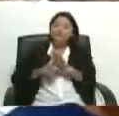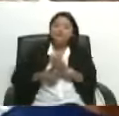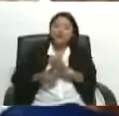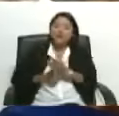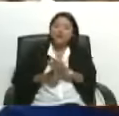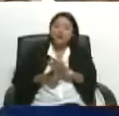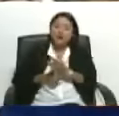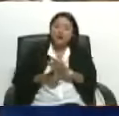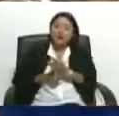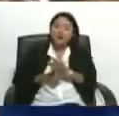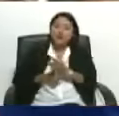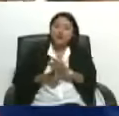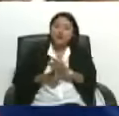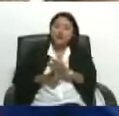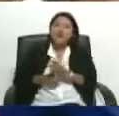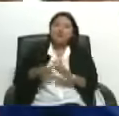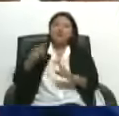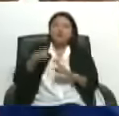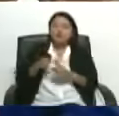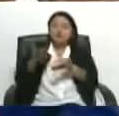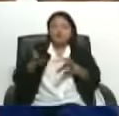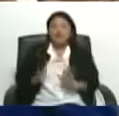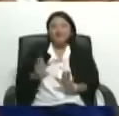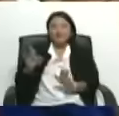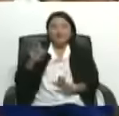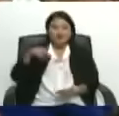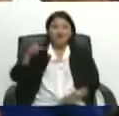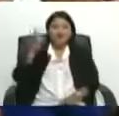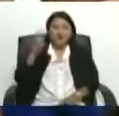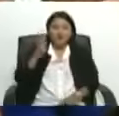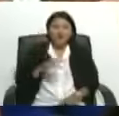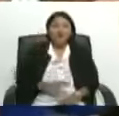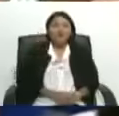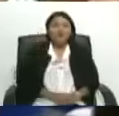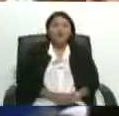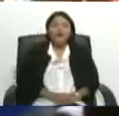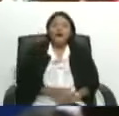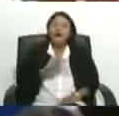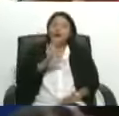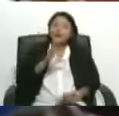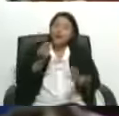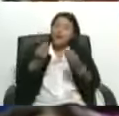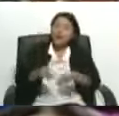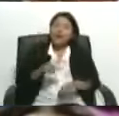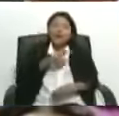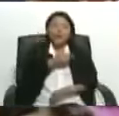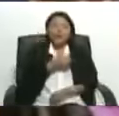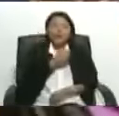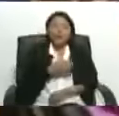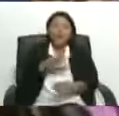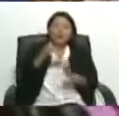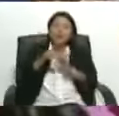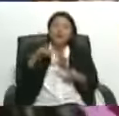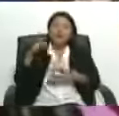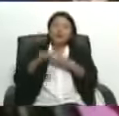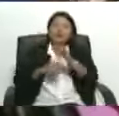ciudadanía y cédula de identidad venezolana, conforme al Acuerdo de Ginebra y al derecho